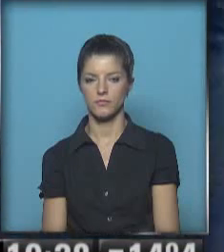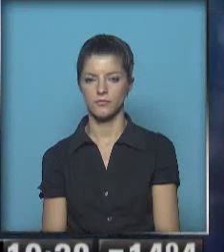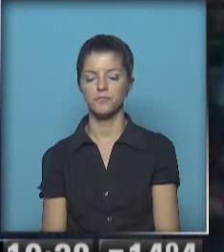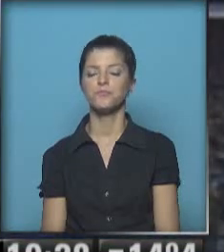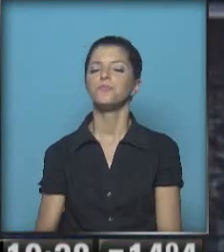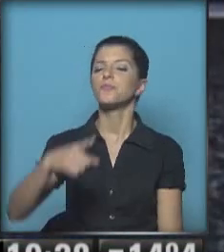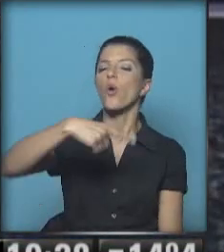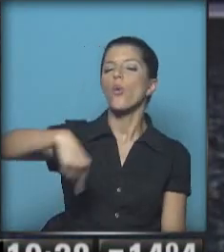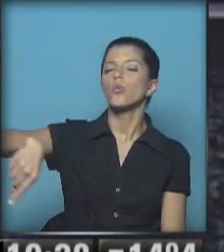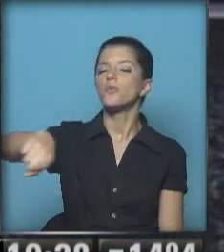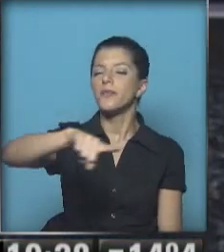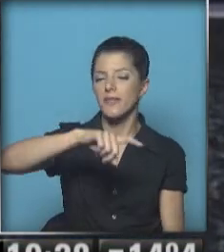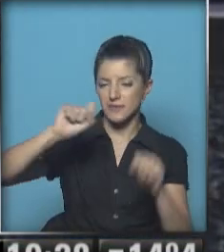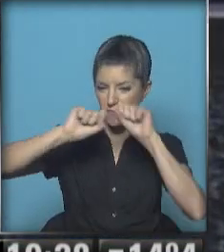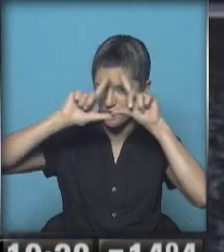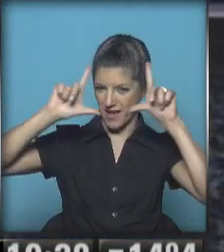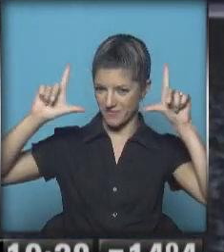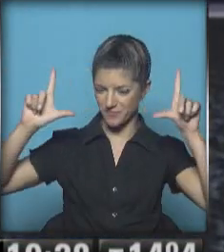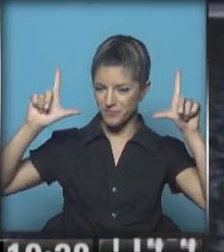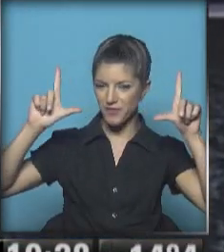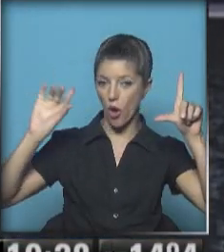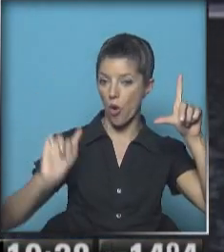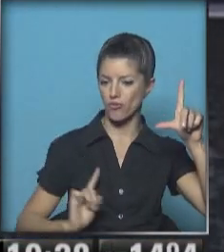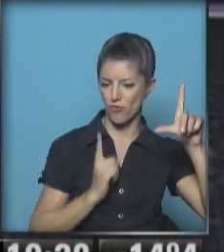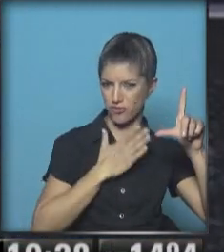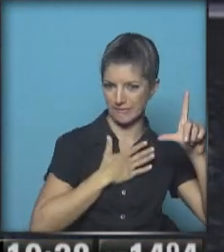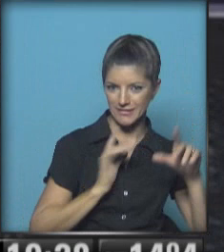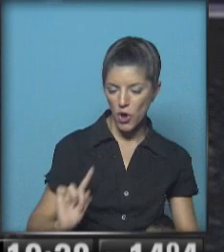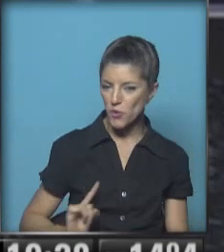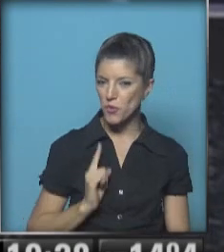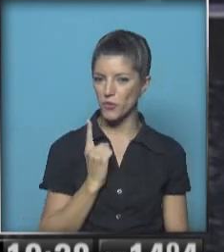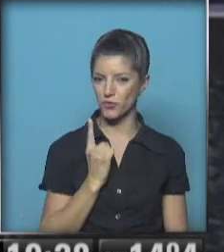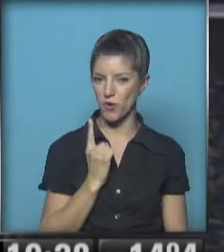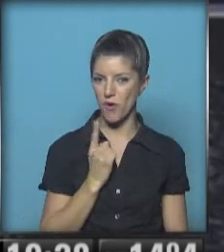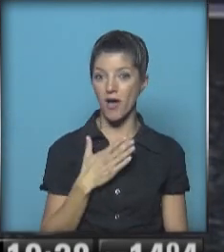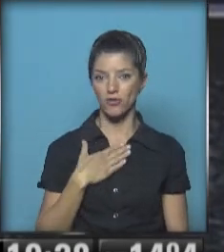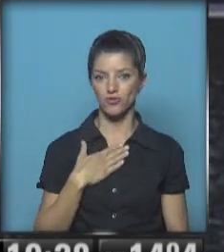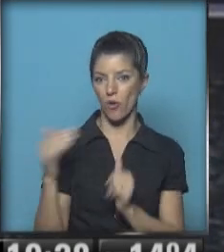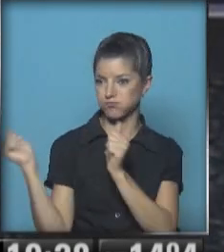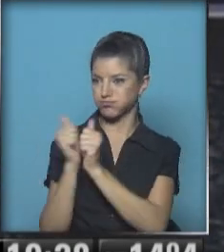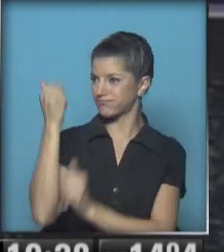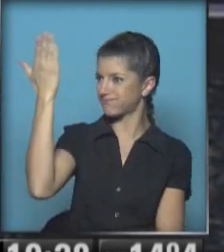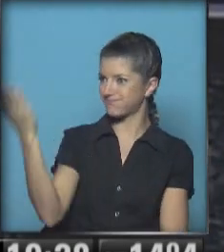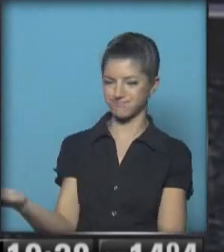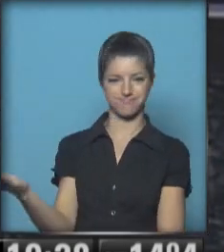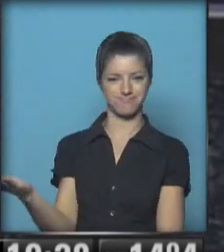Ustedes imaginarán el orgullo que yo tengo de acompañar en esta